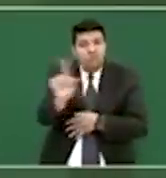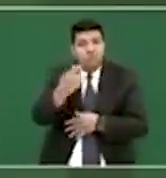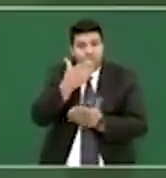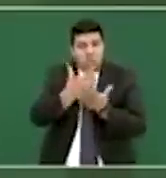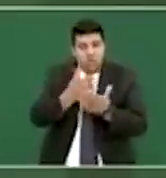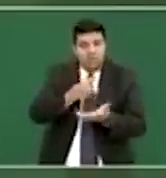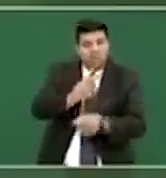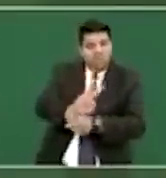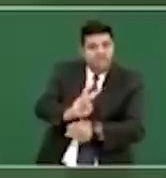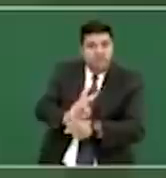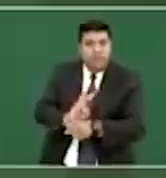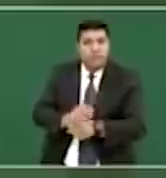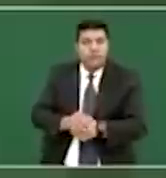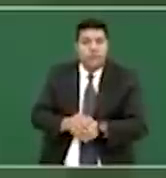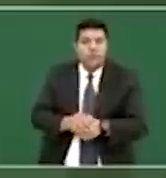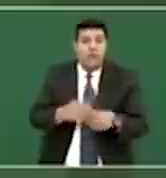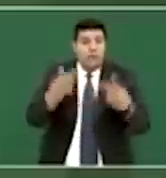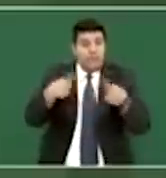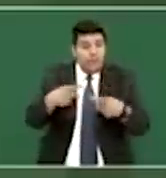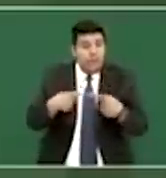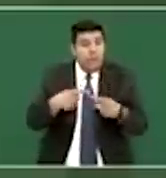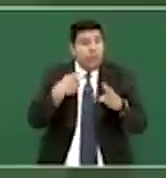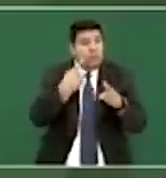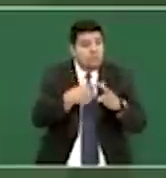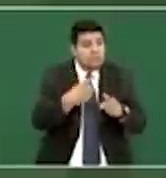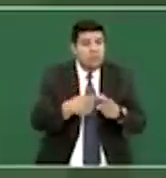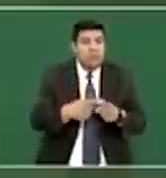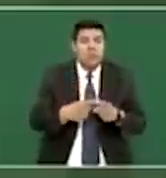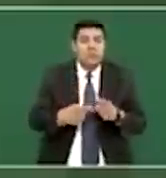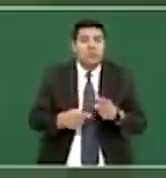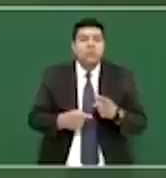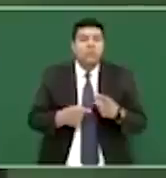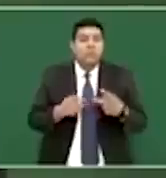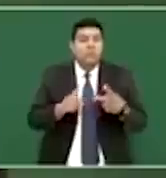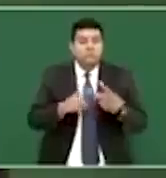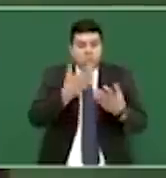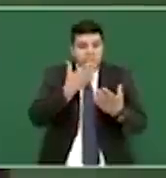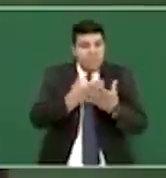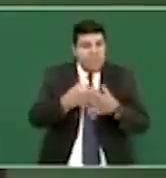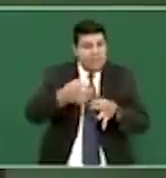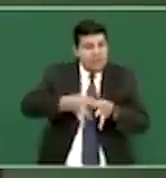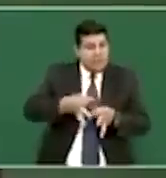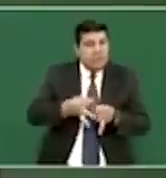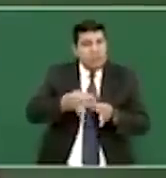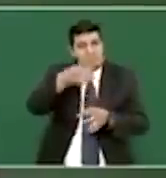con sus elementos, con su disciplina, con